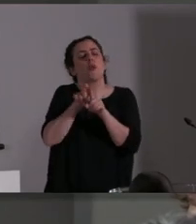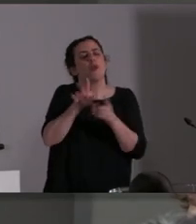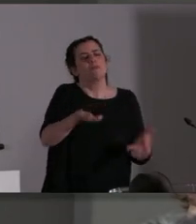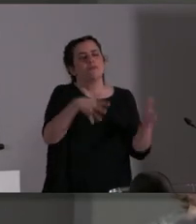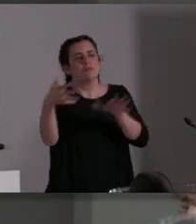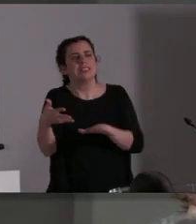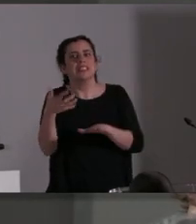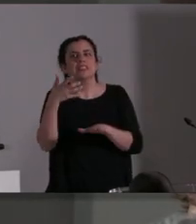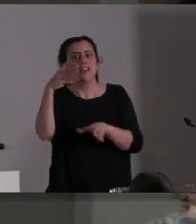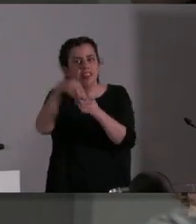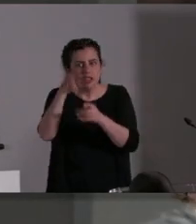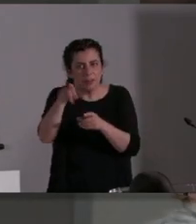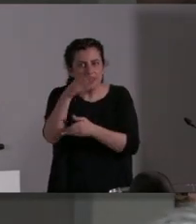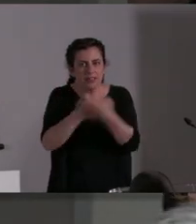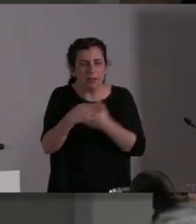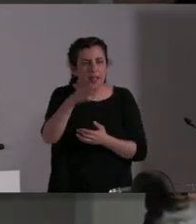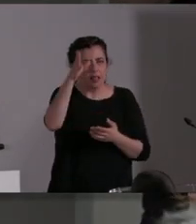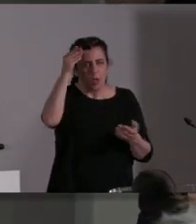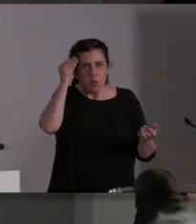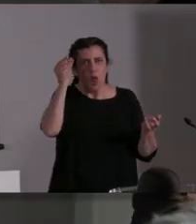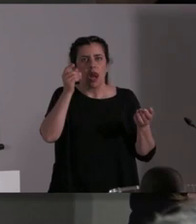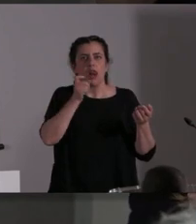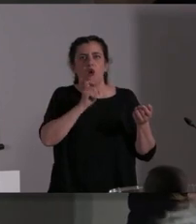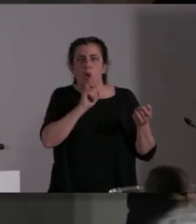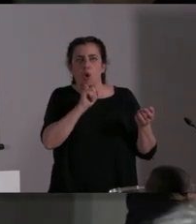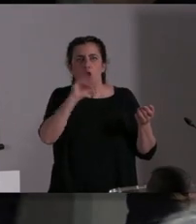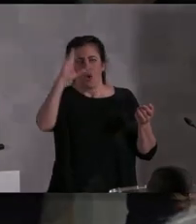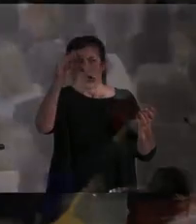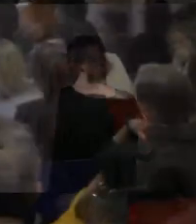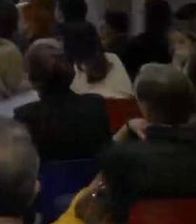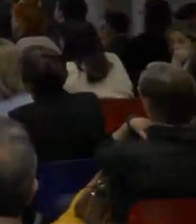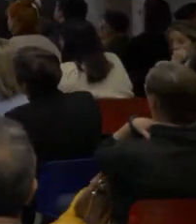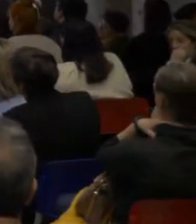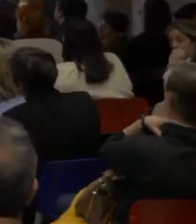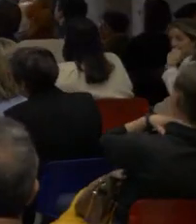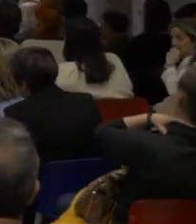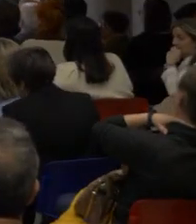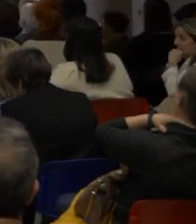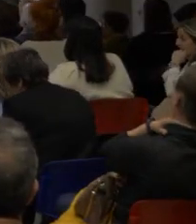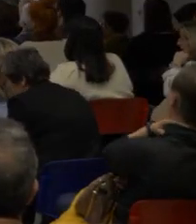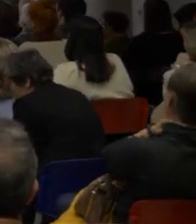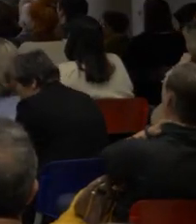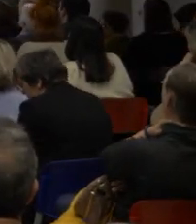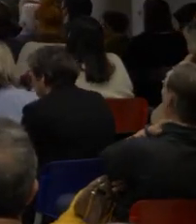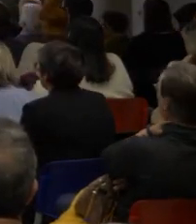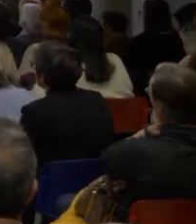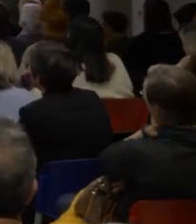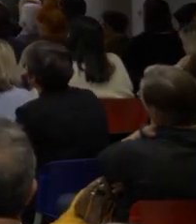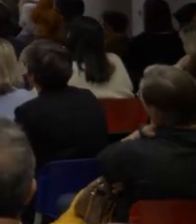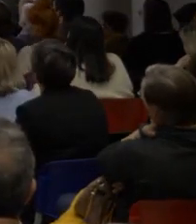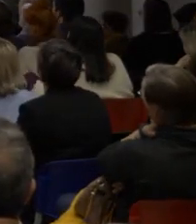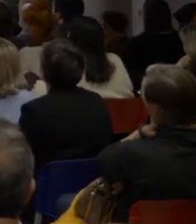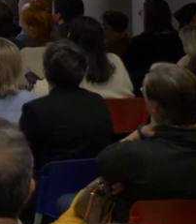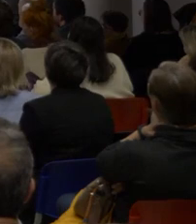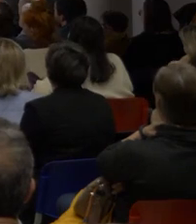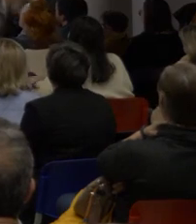discapacidad intelectual? ¿Si podrías contarnos un poquito más? Sí, evidentemente es una de las filminas que he pasado rápido. Mira,